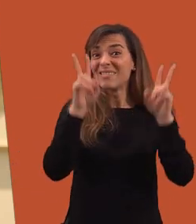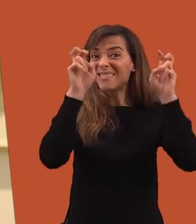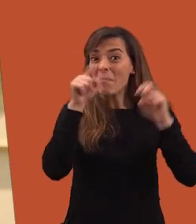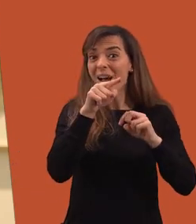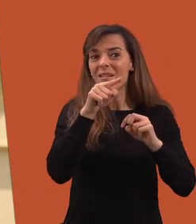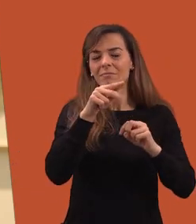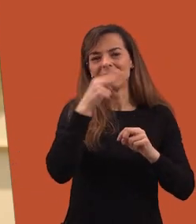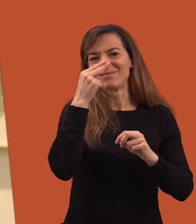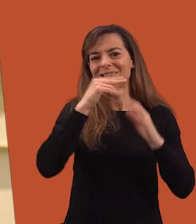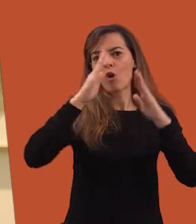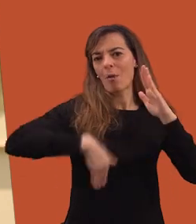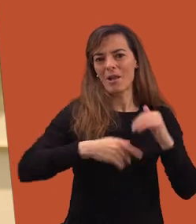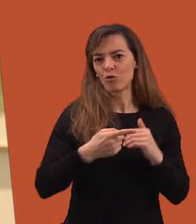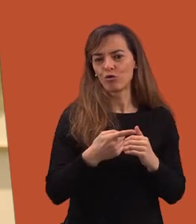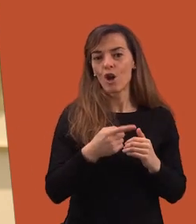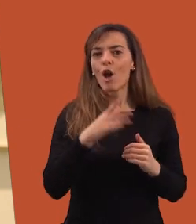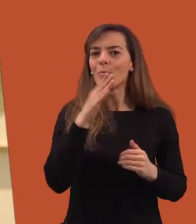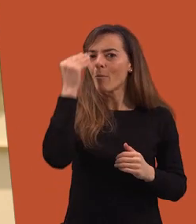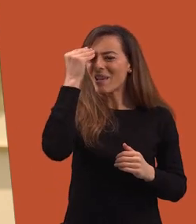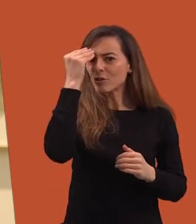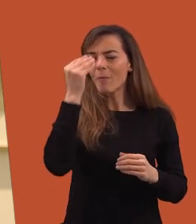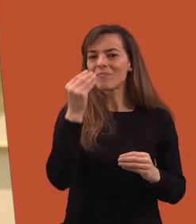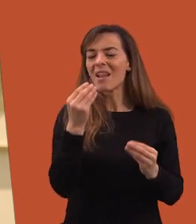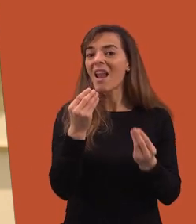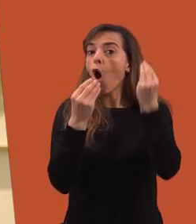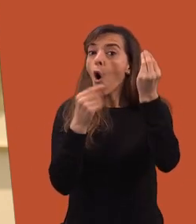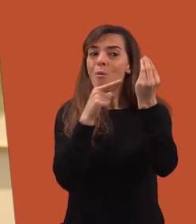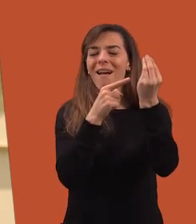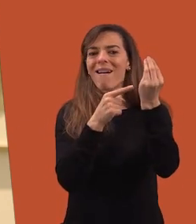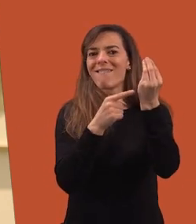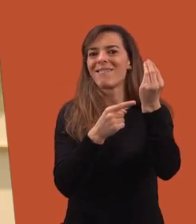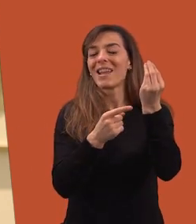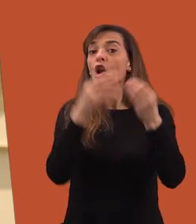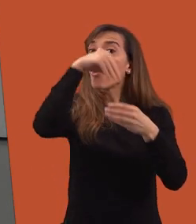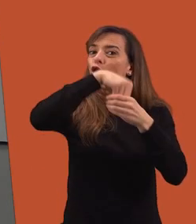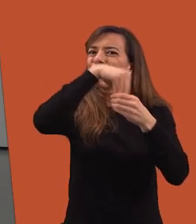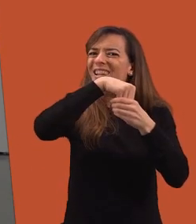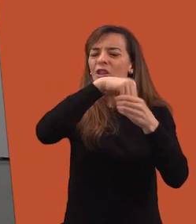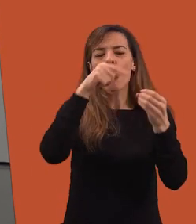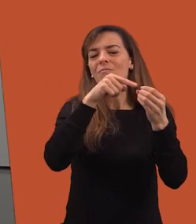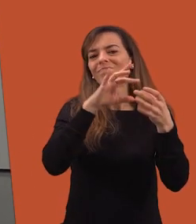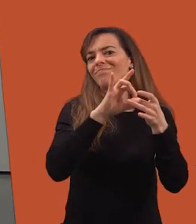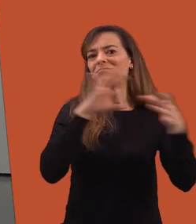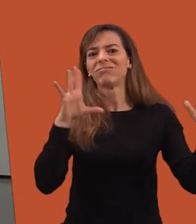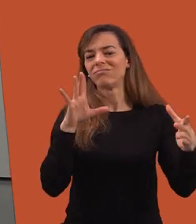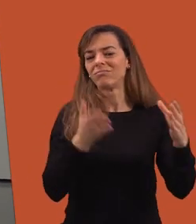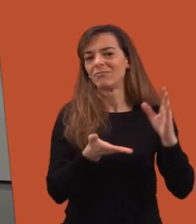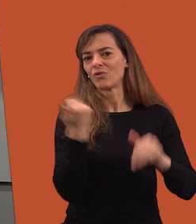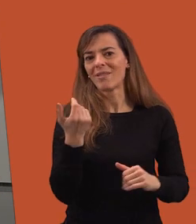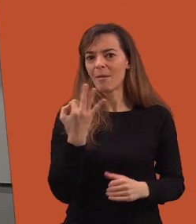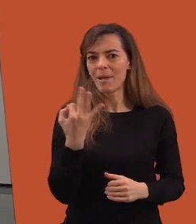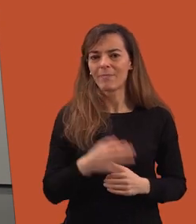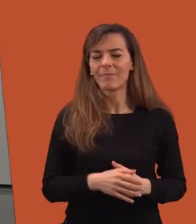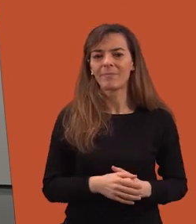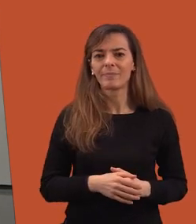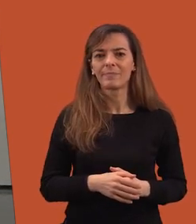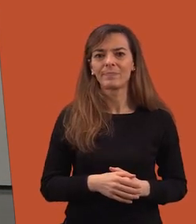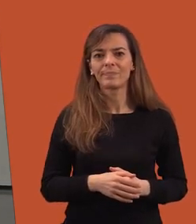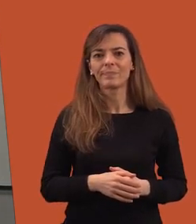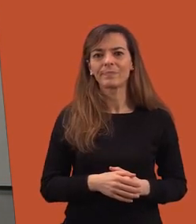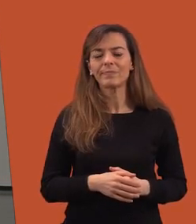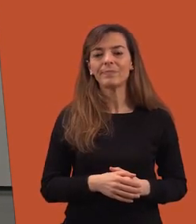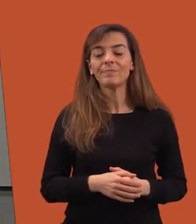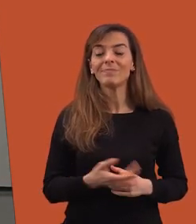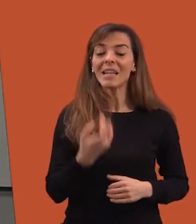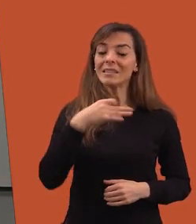pienso que hay que vaciar muchas veces las obras del contenido lo espiritual